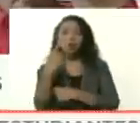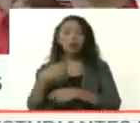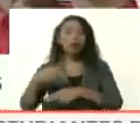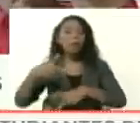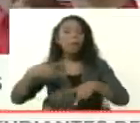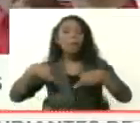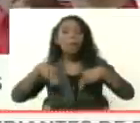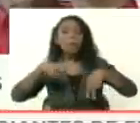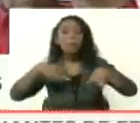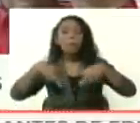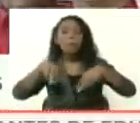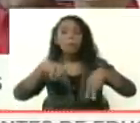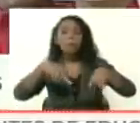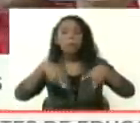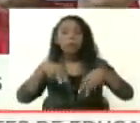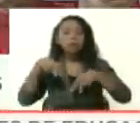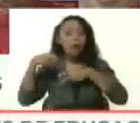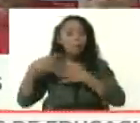El chavismo